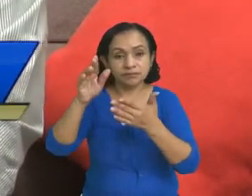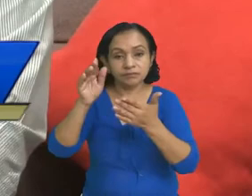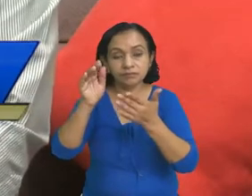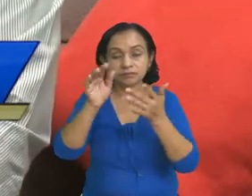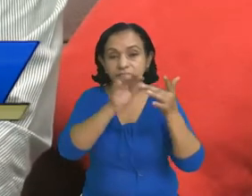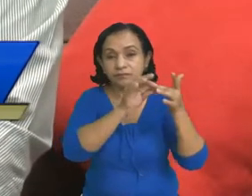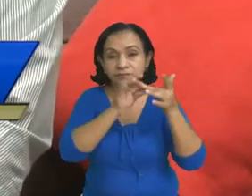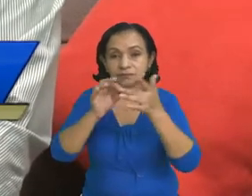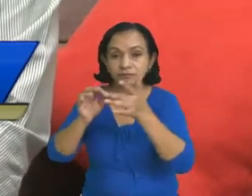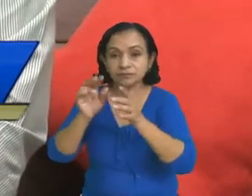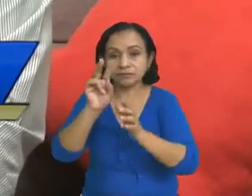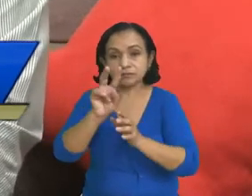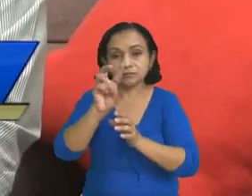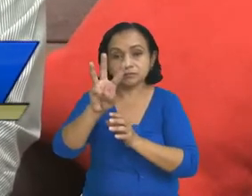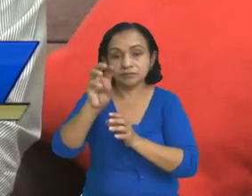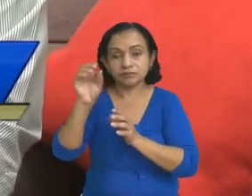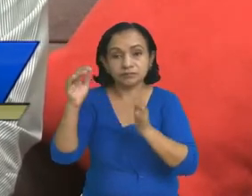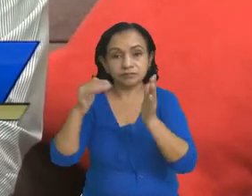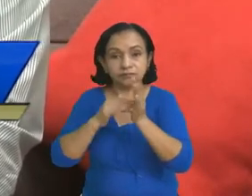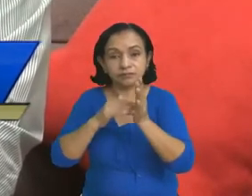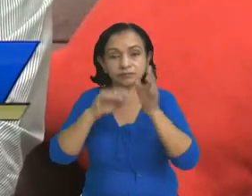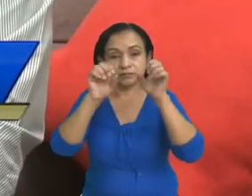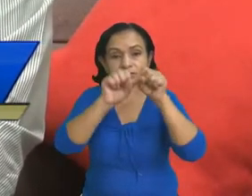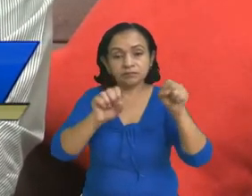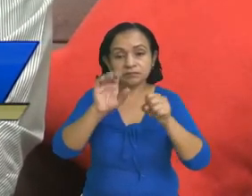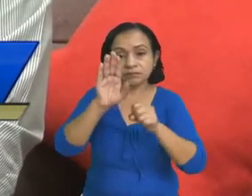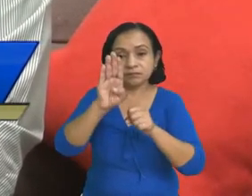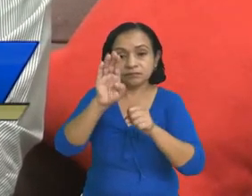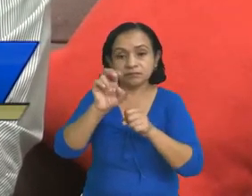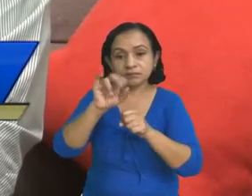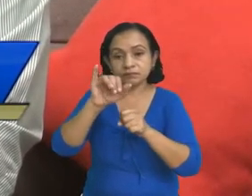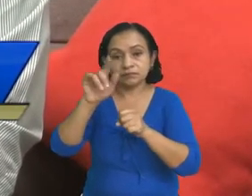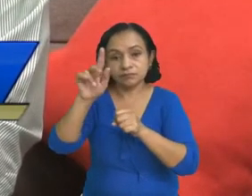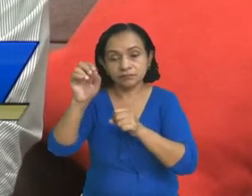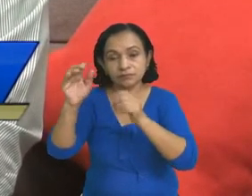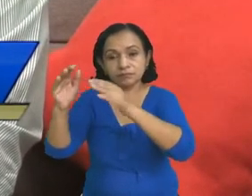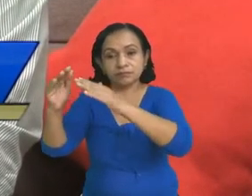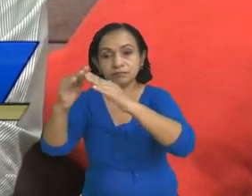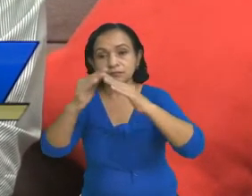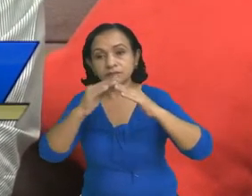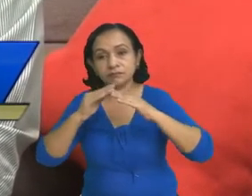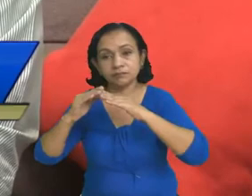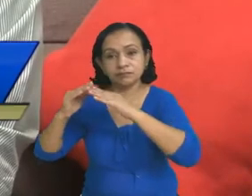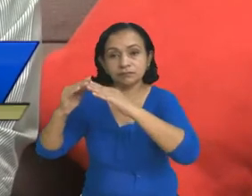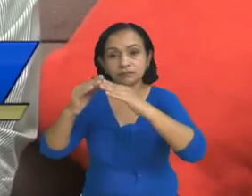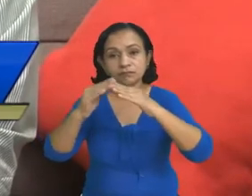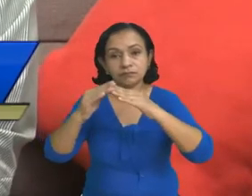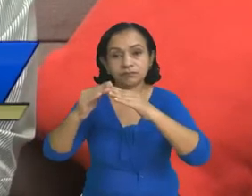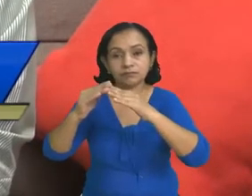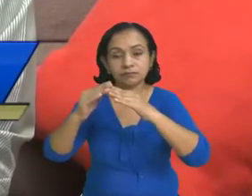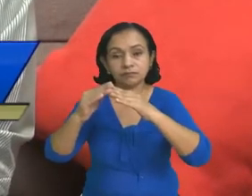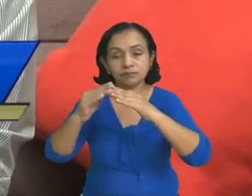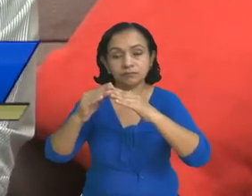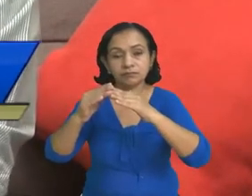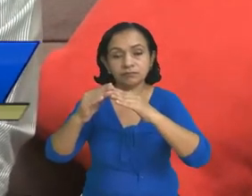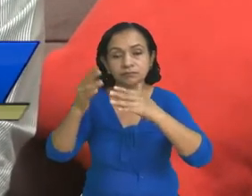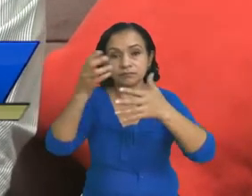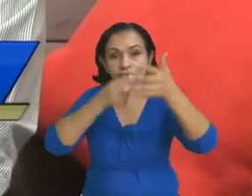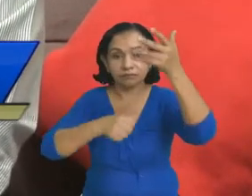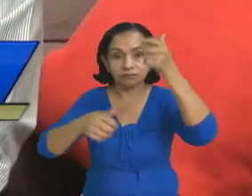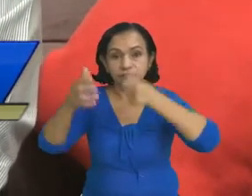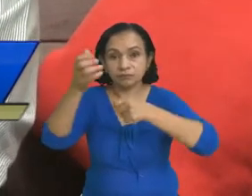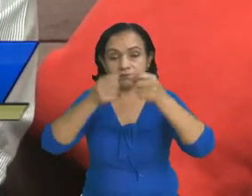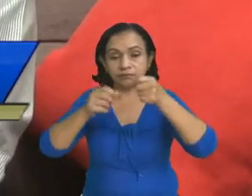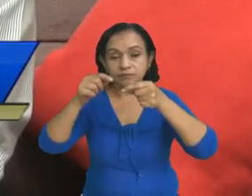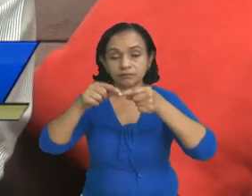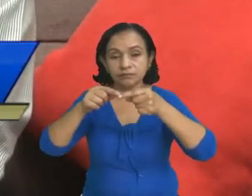transmisión en 230.000 voltios que va de la San Benito a la ciudad de a la subestación de Huaco